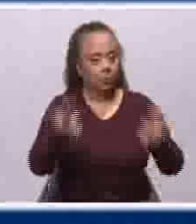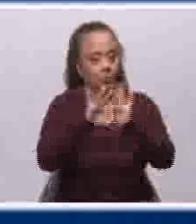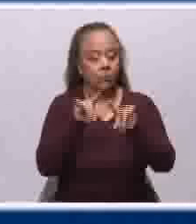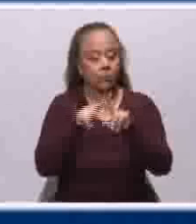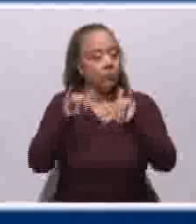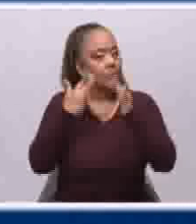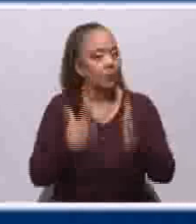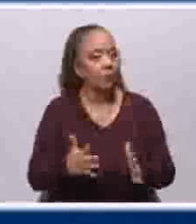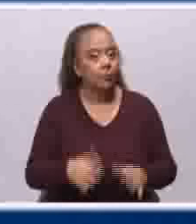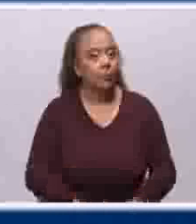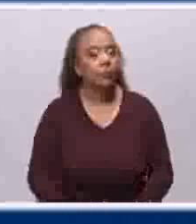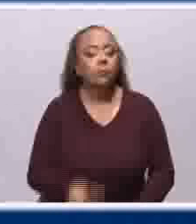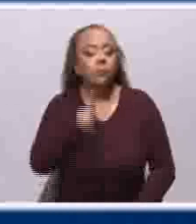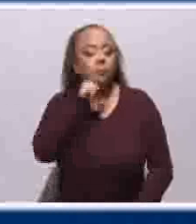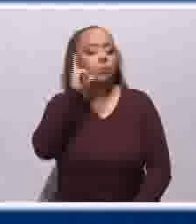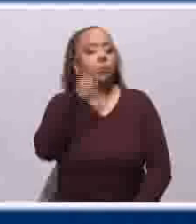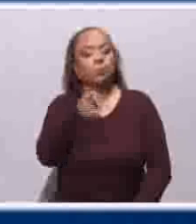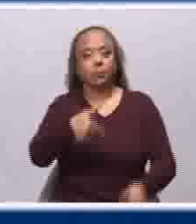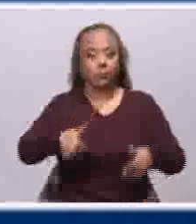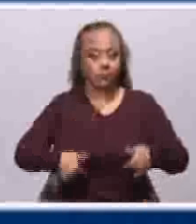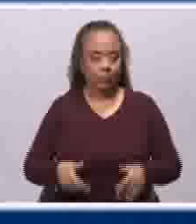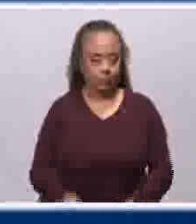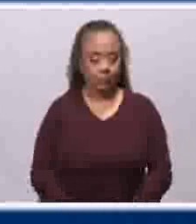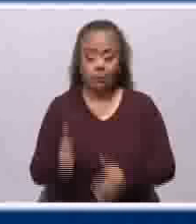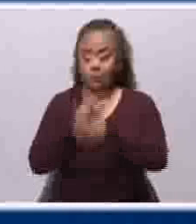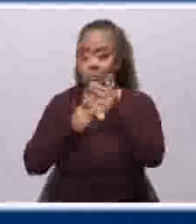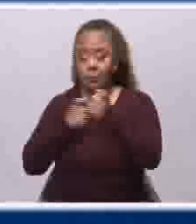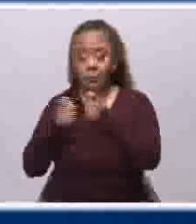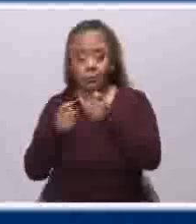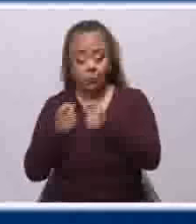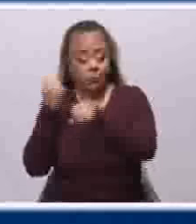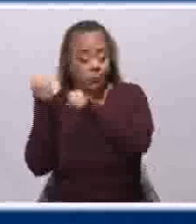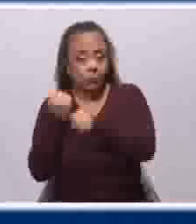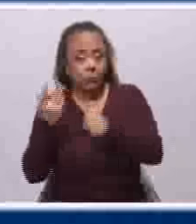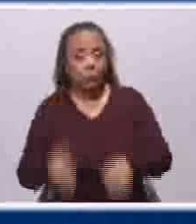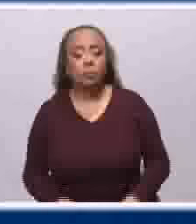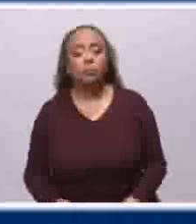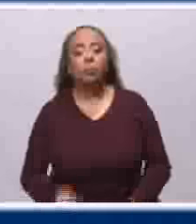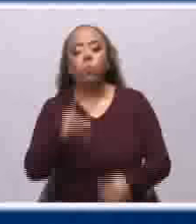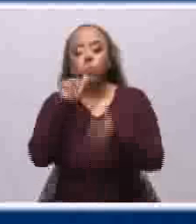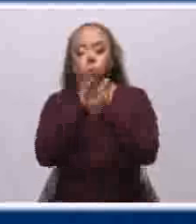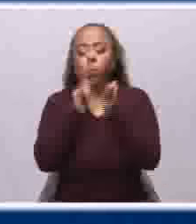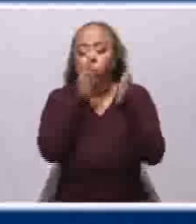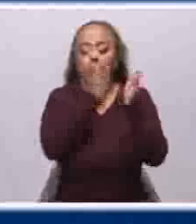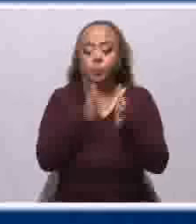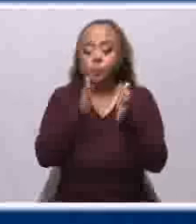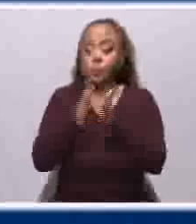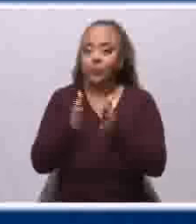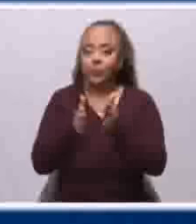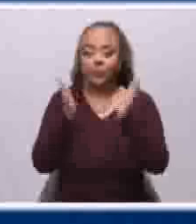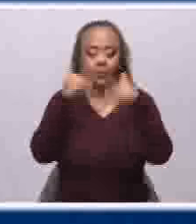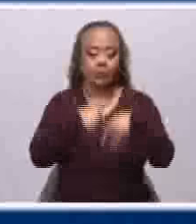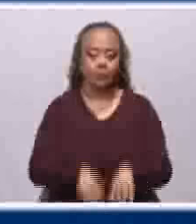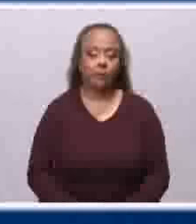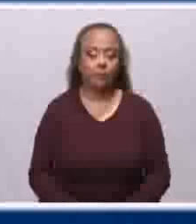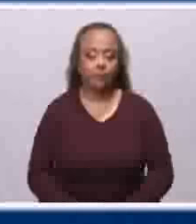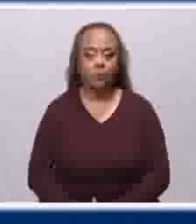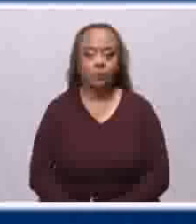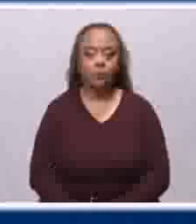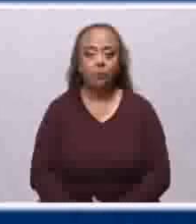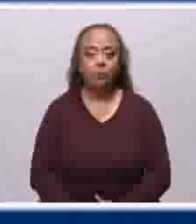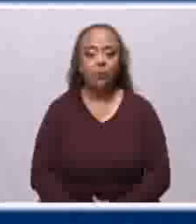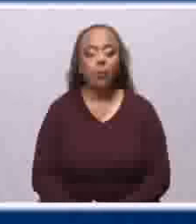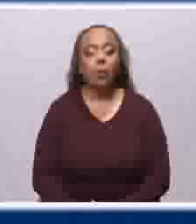los jugadores quién manda el entrenador en la parte administrativa la federación y ese orden se había perdido Sí yo lo